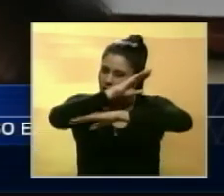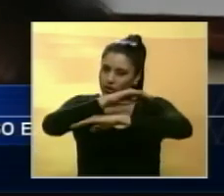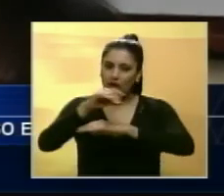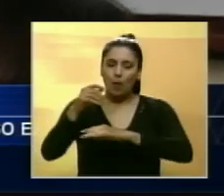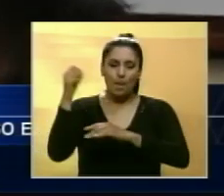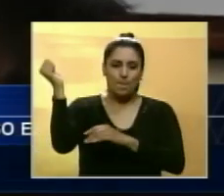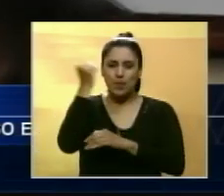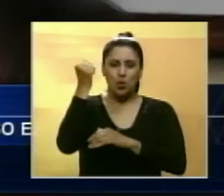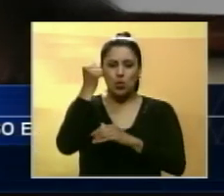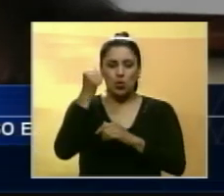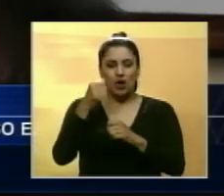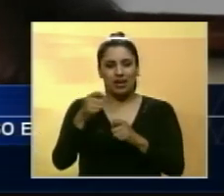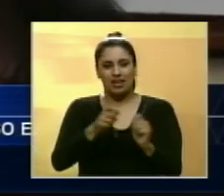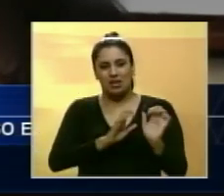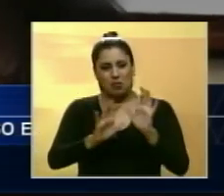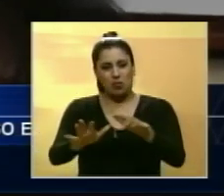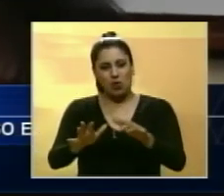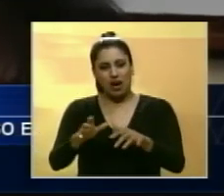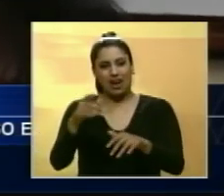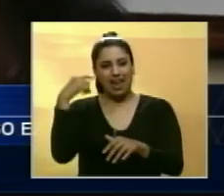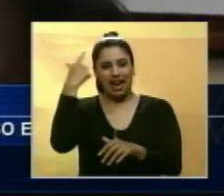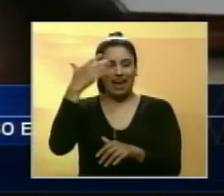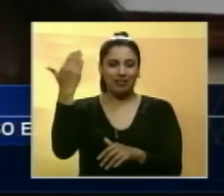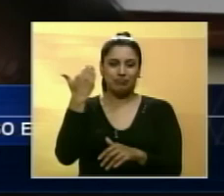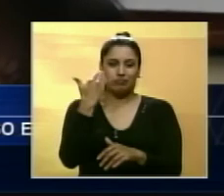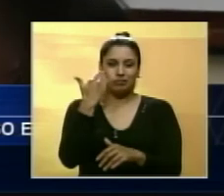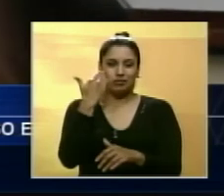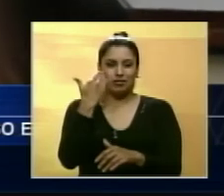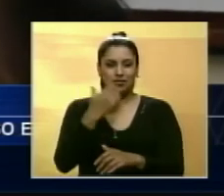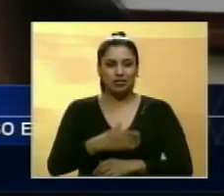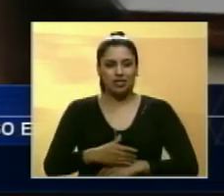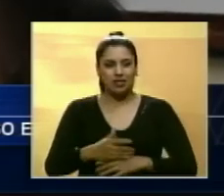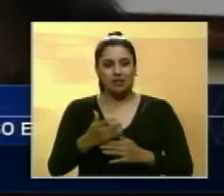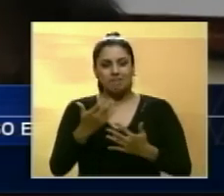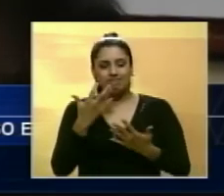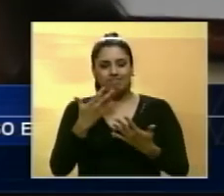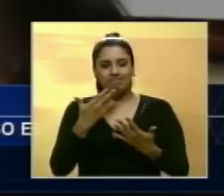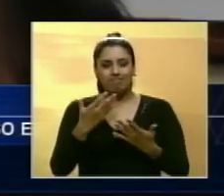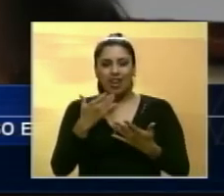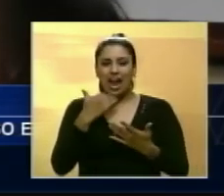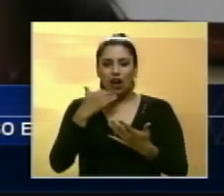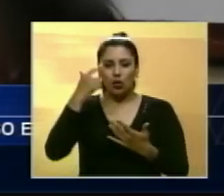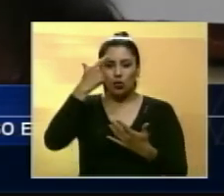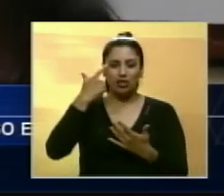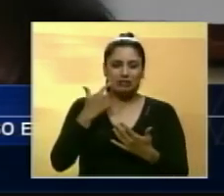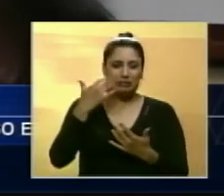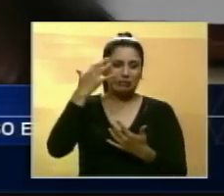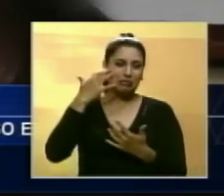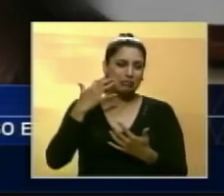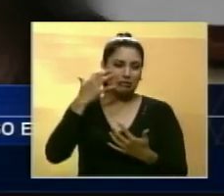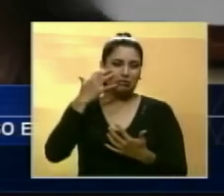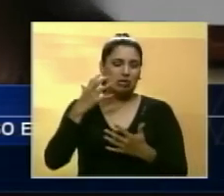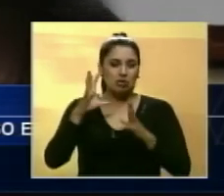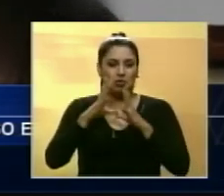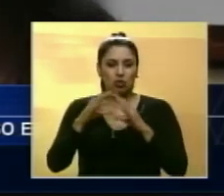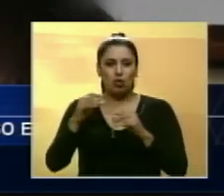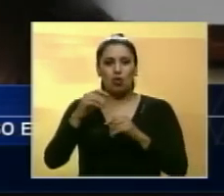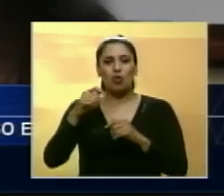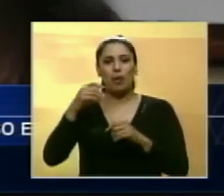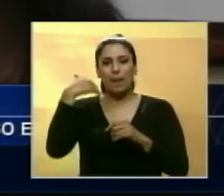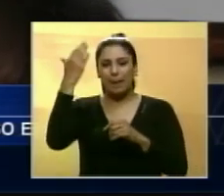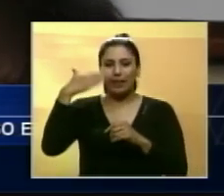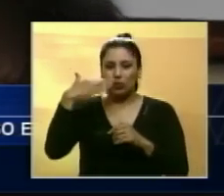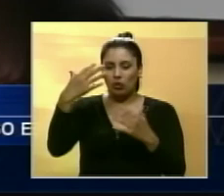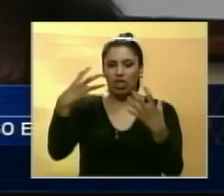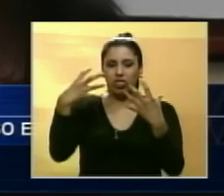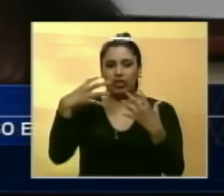agarraron el pupitre, se lo lanzaron y en la cara como que le rasguñaron toda la cara, me lo